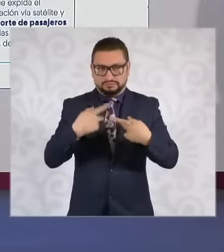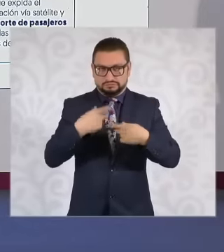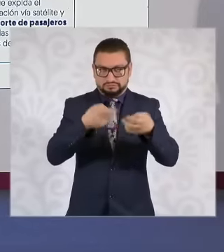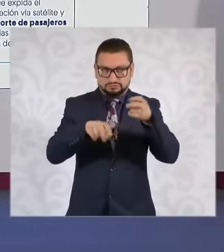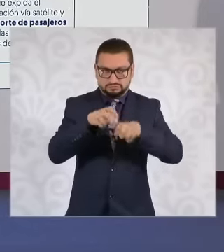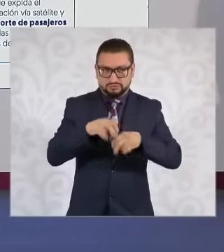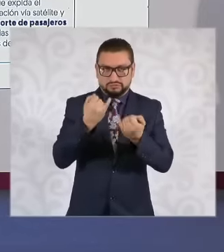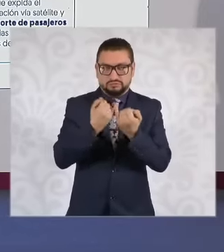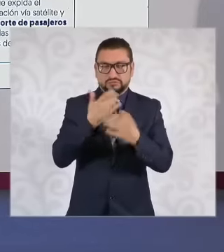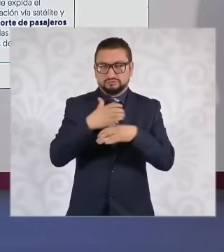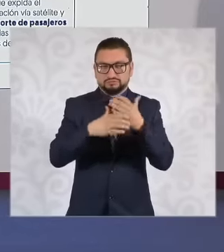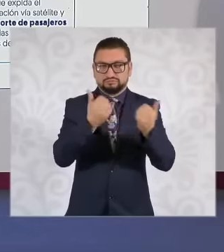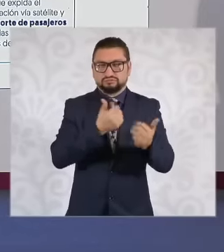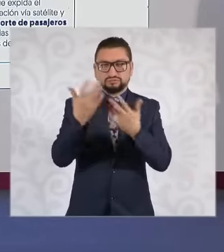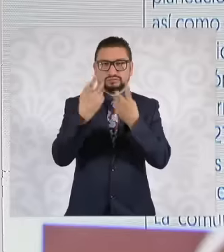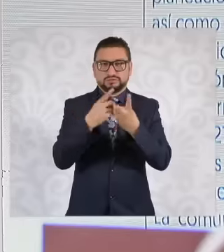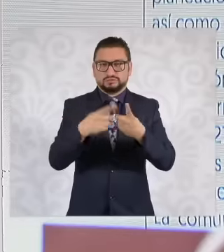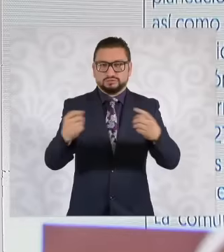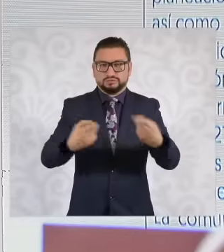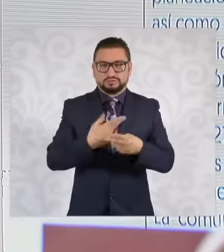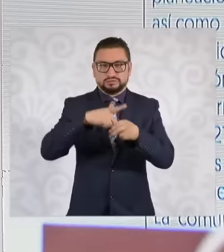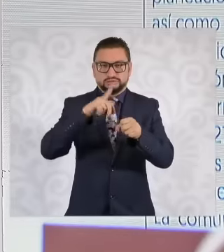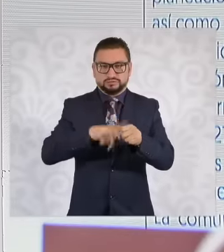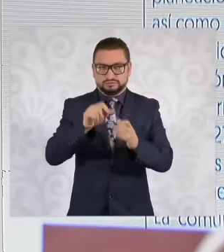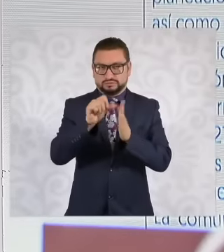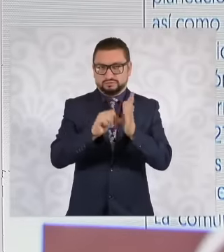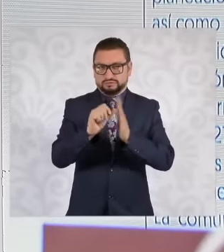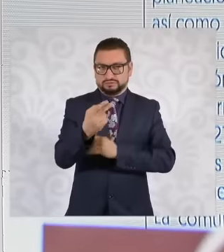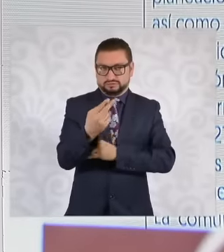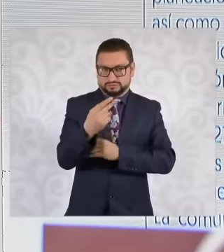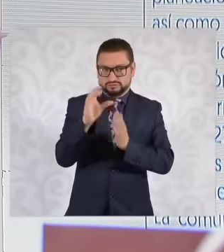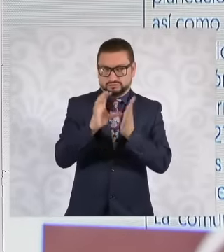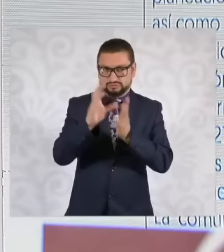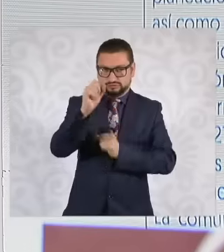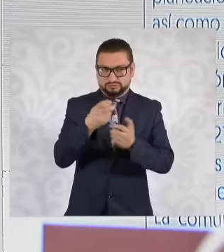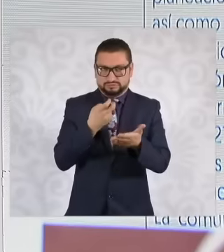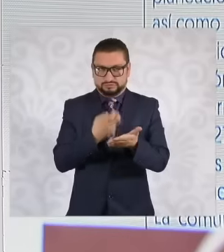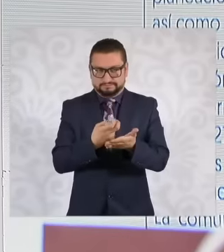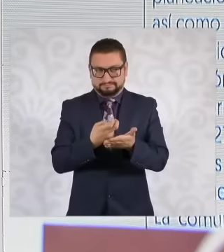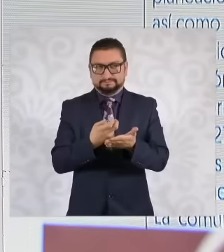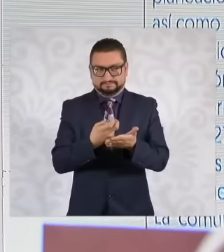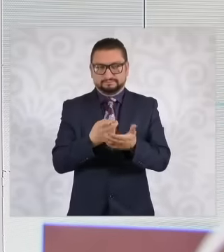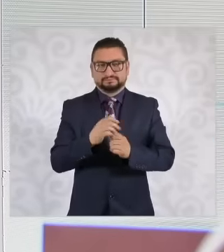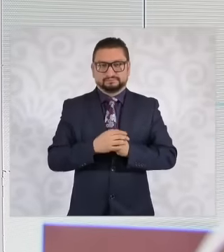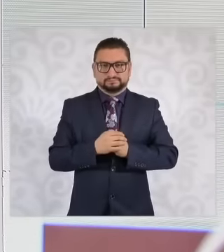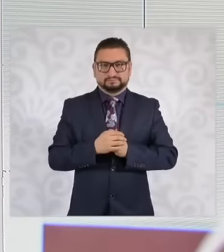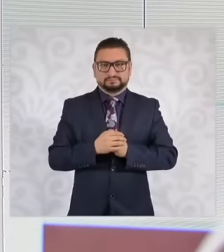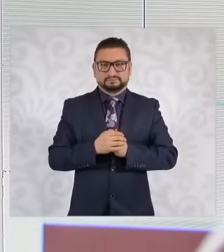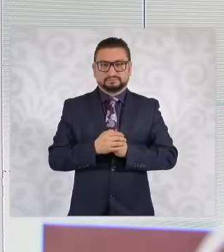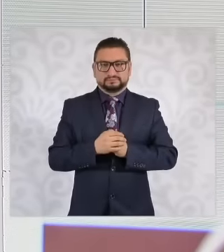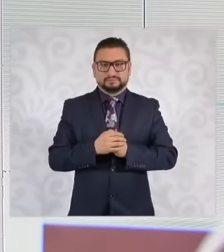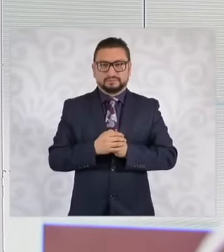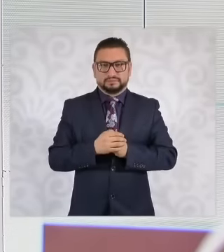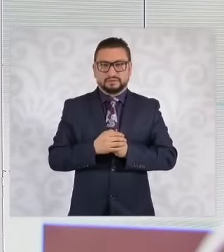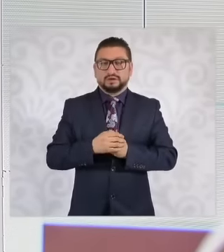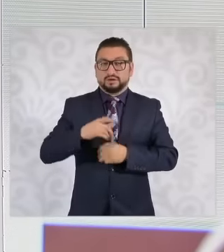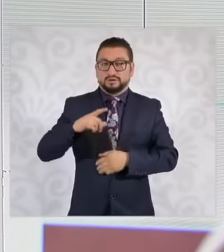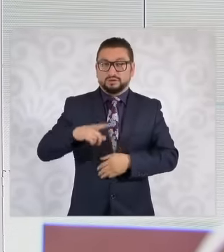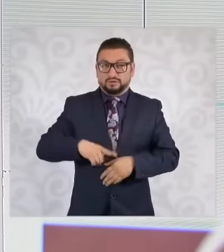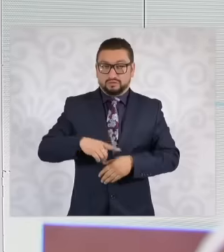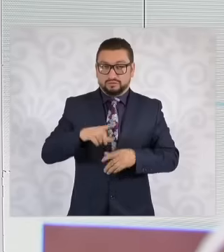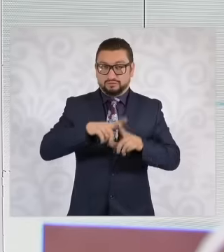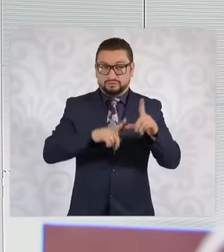son áreas prioritarias para el desarrollo nacional en los términos del artículo 25 de esta Constitución. ¿La que sigue? El Estado, al ejercer en